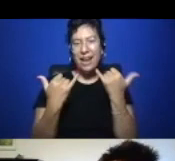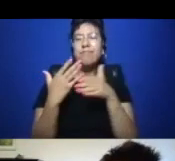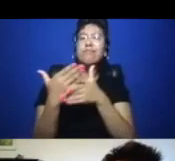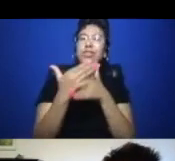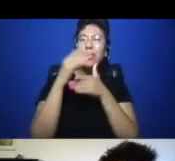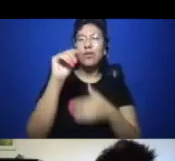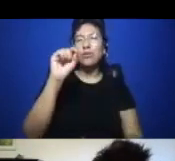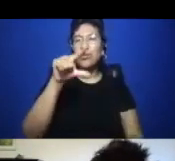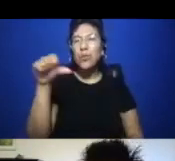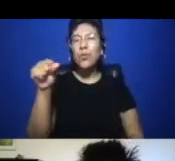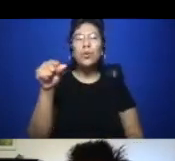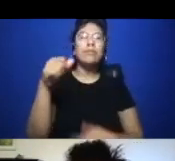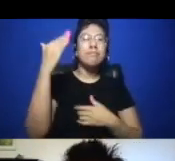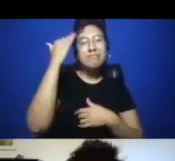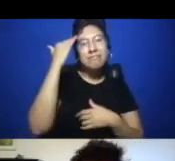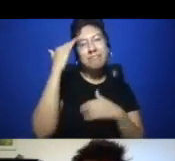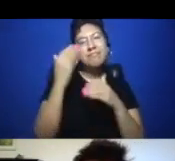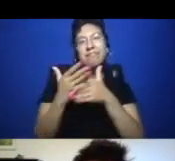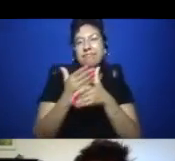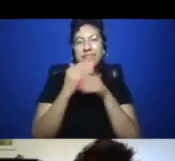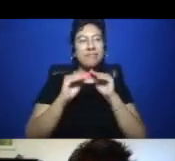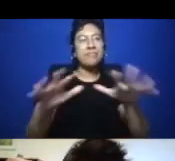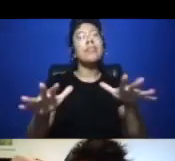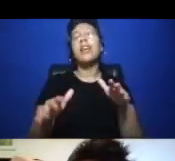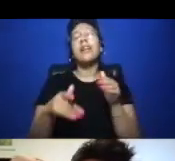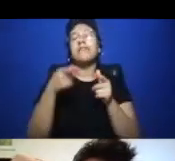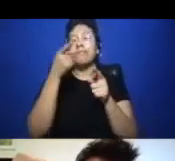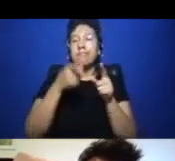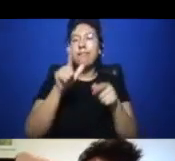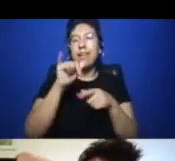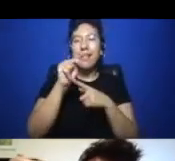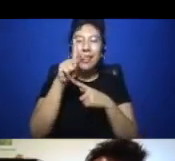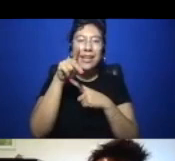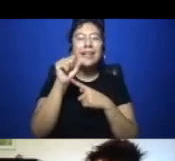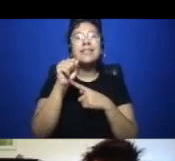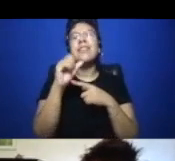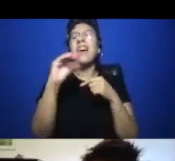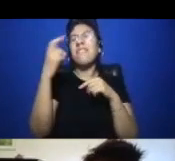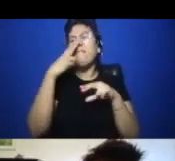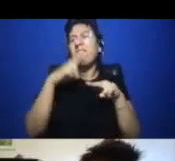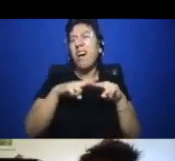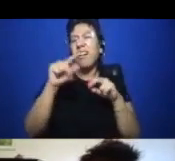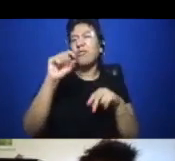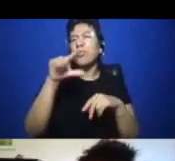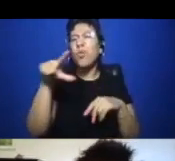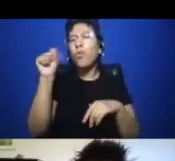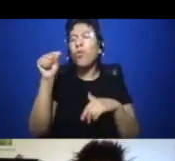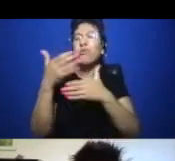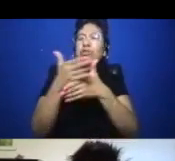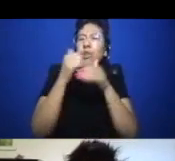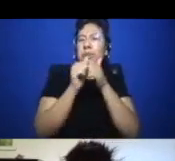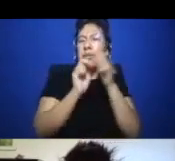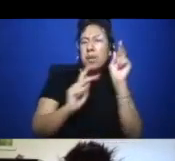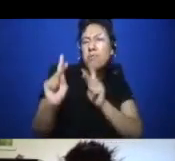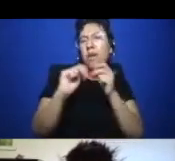ustedes puedan compartir con su grupo. Así que es una de esas. Van a ser unos cuantos enlaces y unas herramientas divertidas que pueden